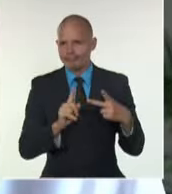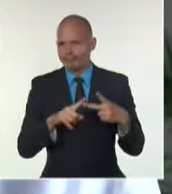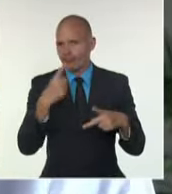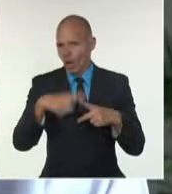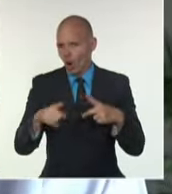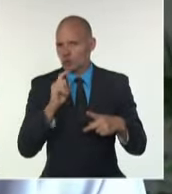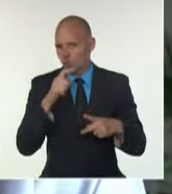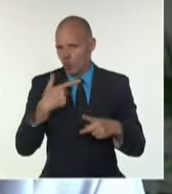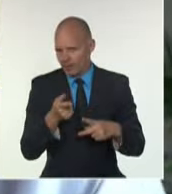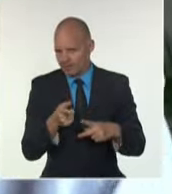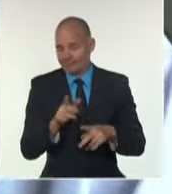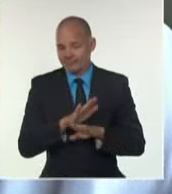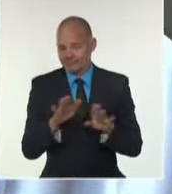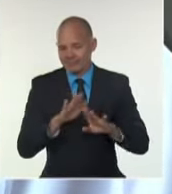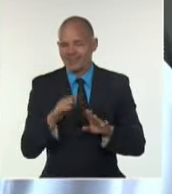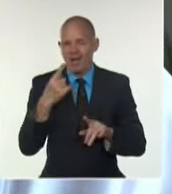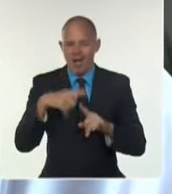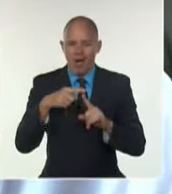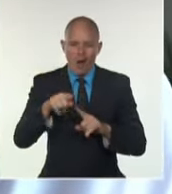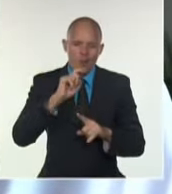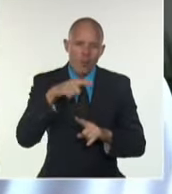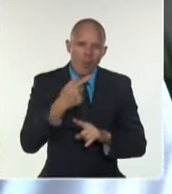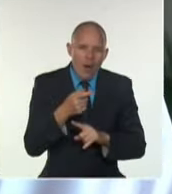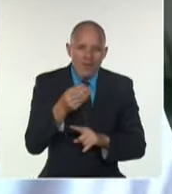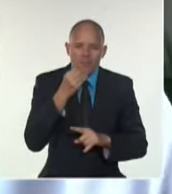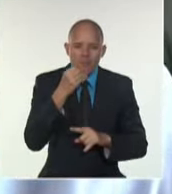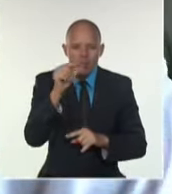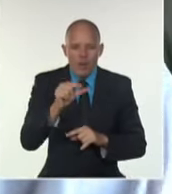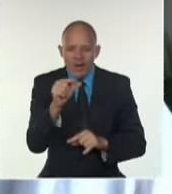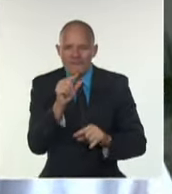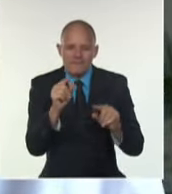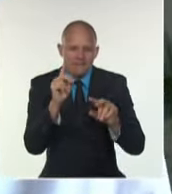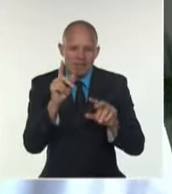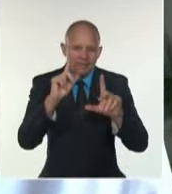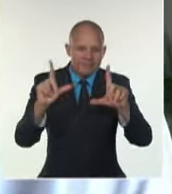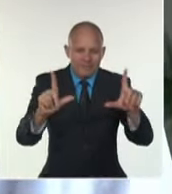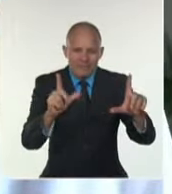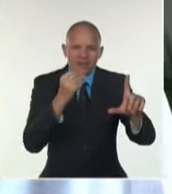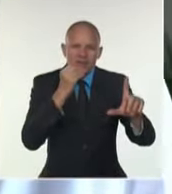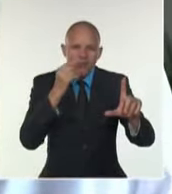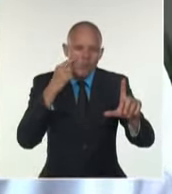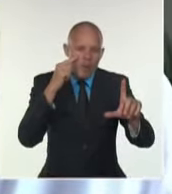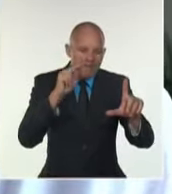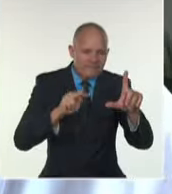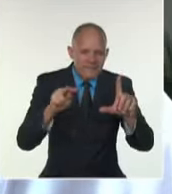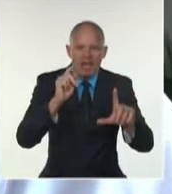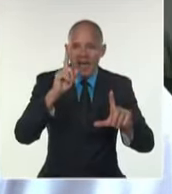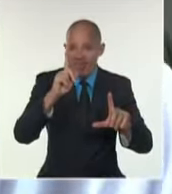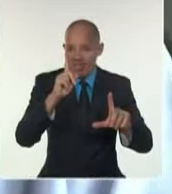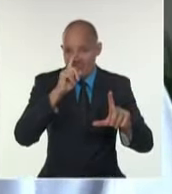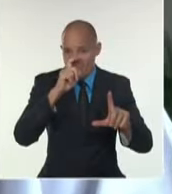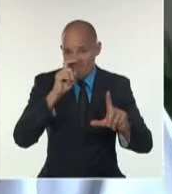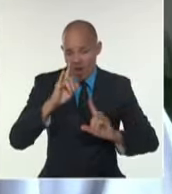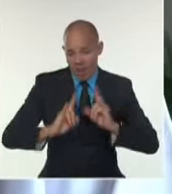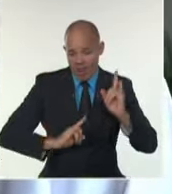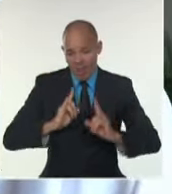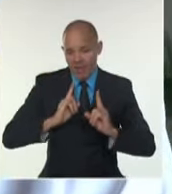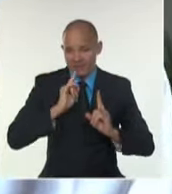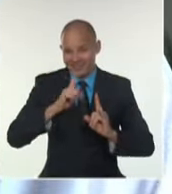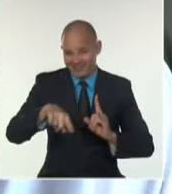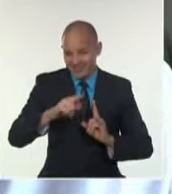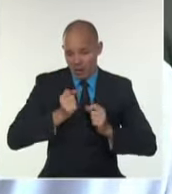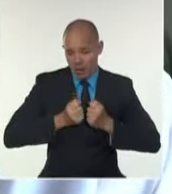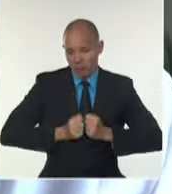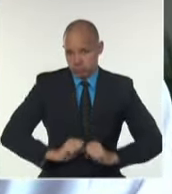recién nacidos dificultades auditivas y visuales, que los equipos que existen en el mercado internacional se concentran nada más que en la parte auditiva o visual por